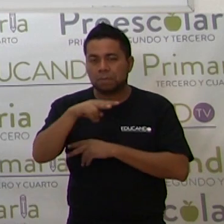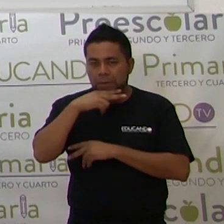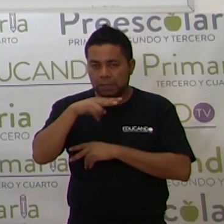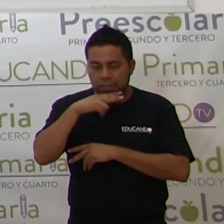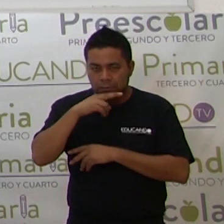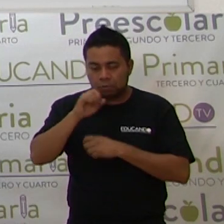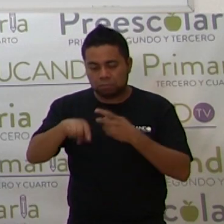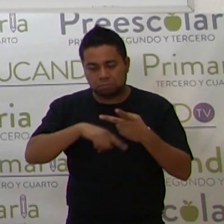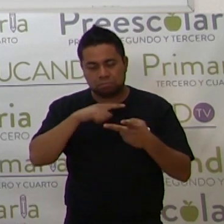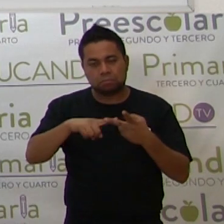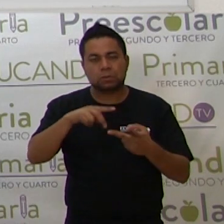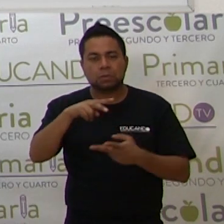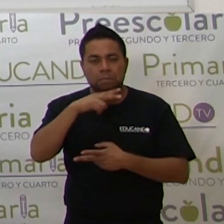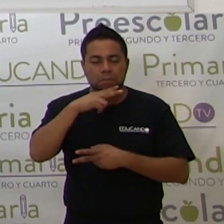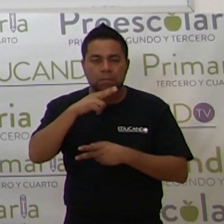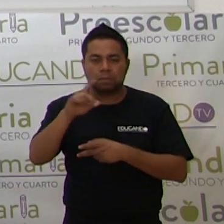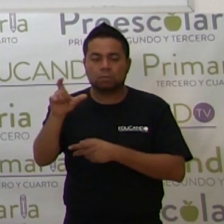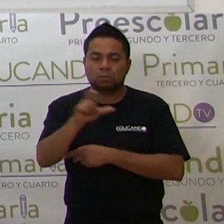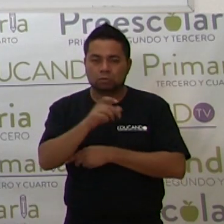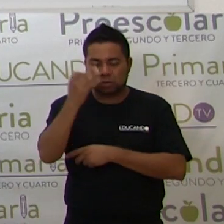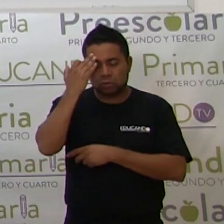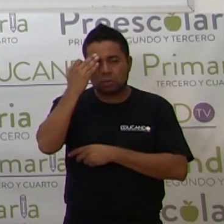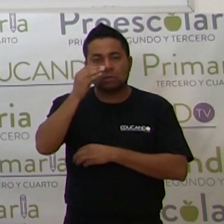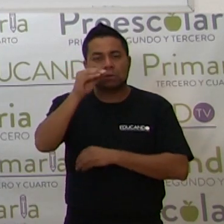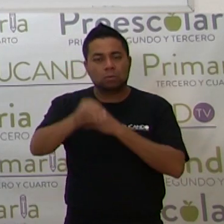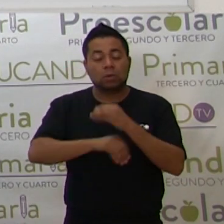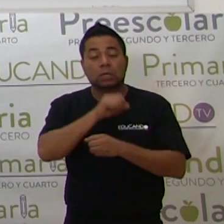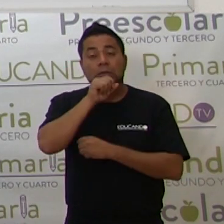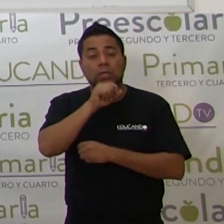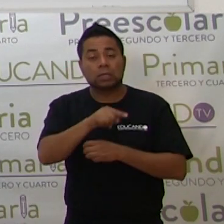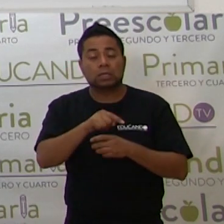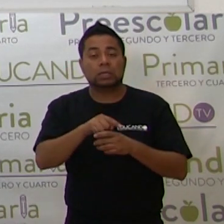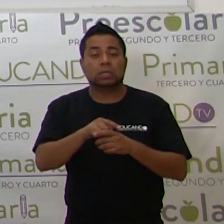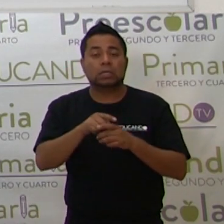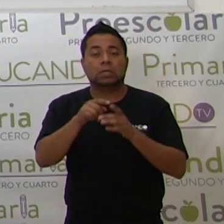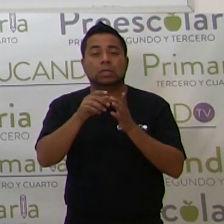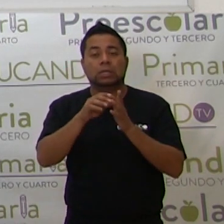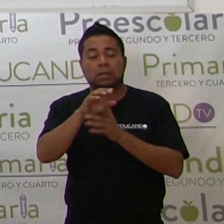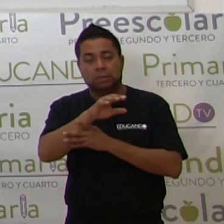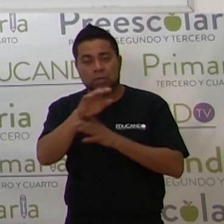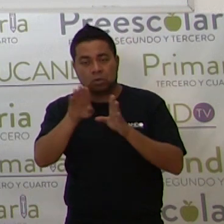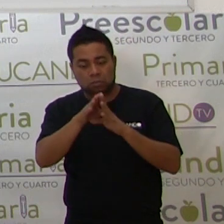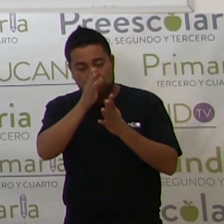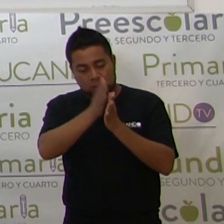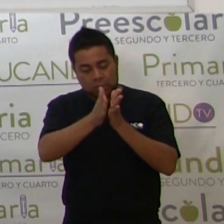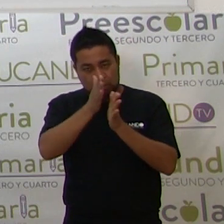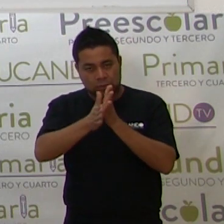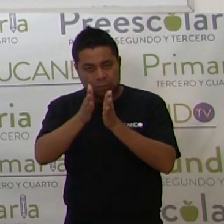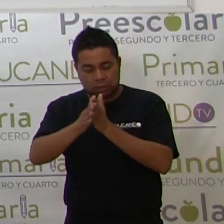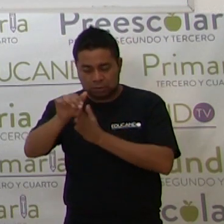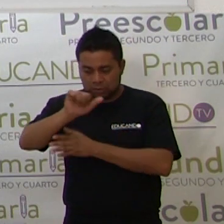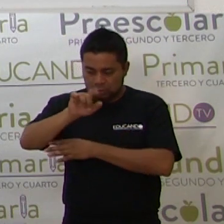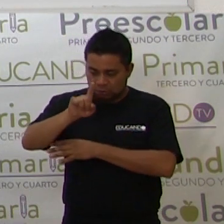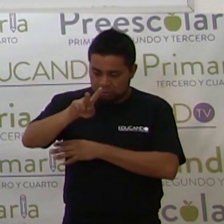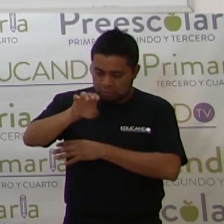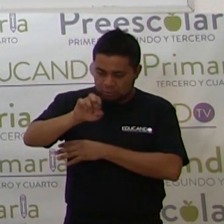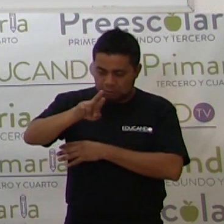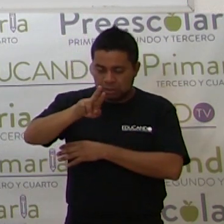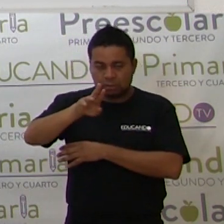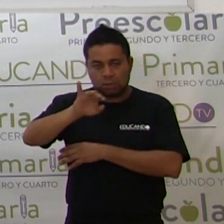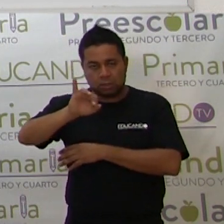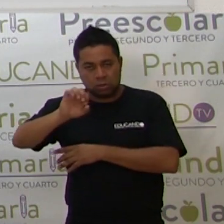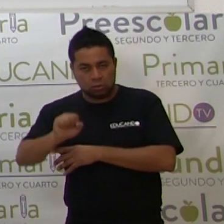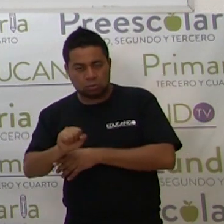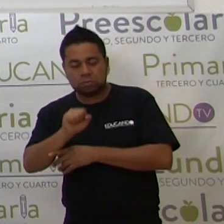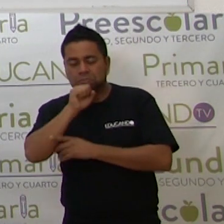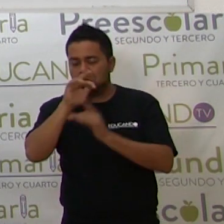los verbos en qué tiempo los vas a poner, y también la clasificación de adverbios, conectores y todos los recursos ortográficos que